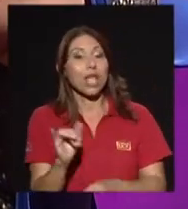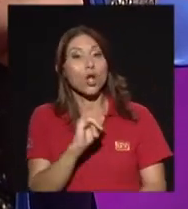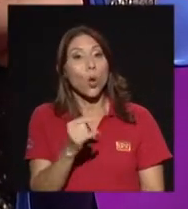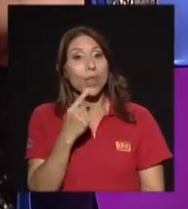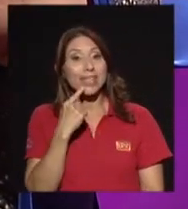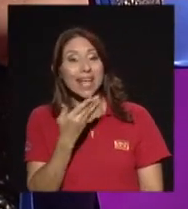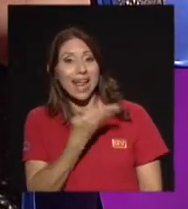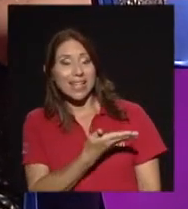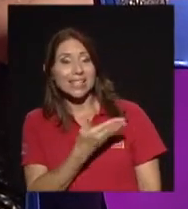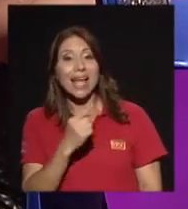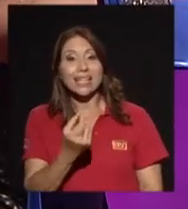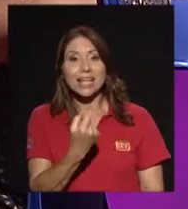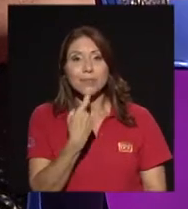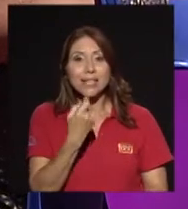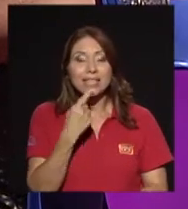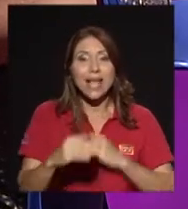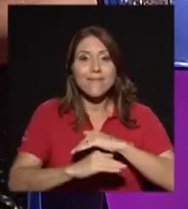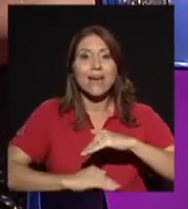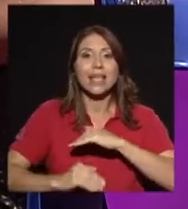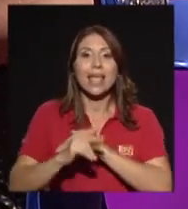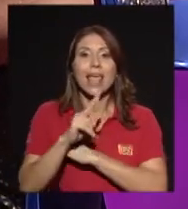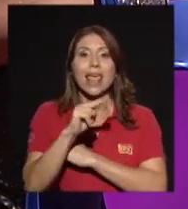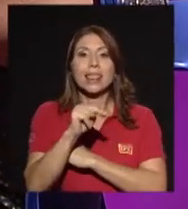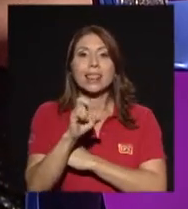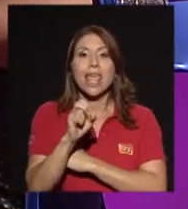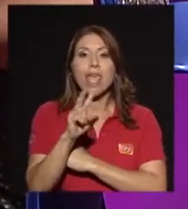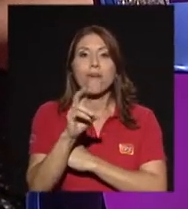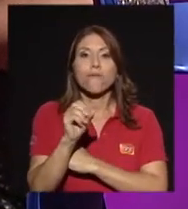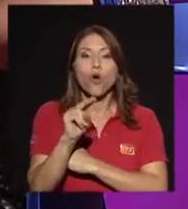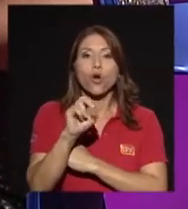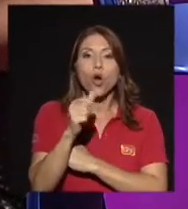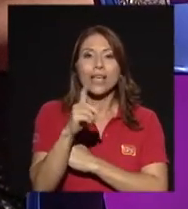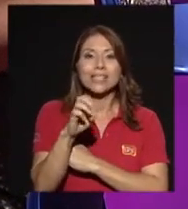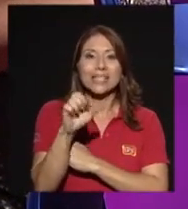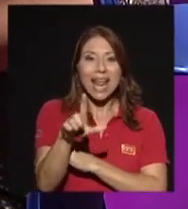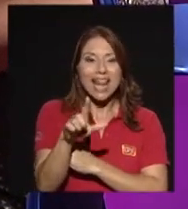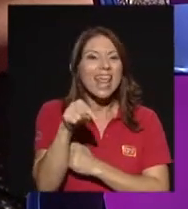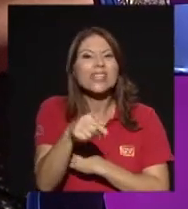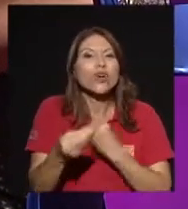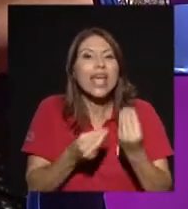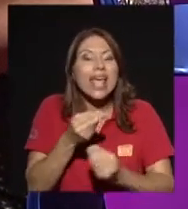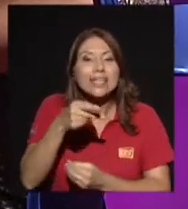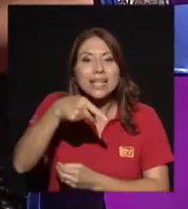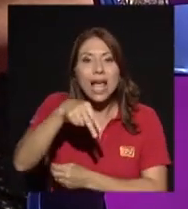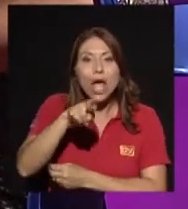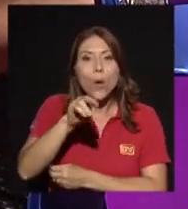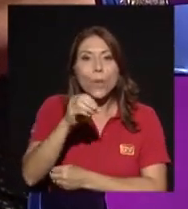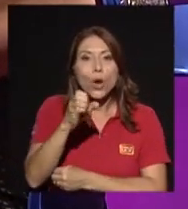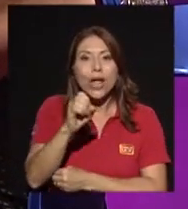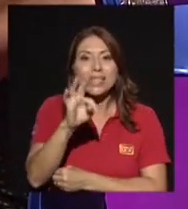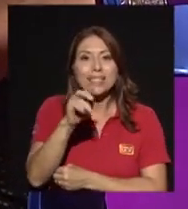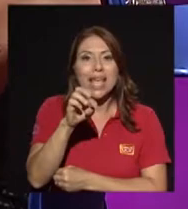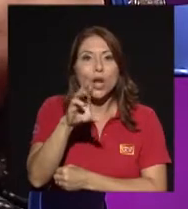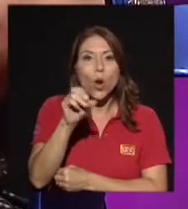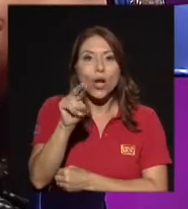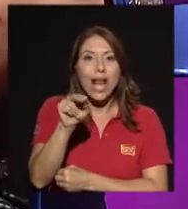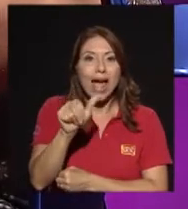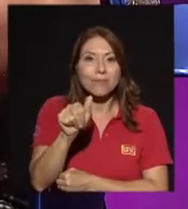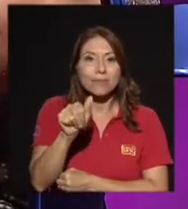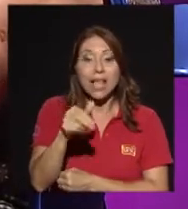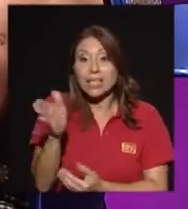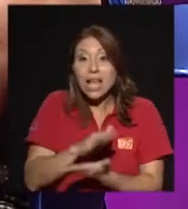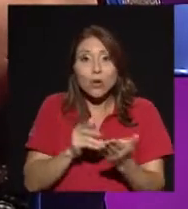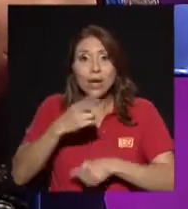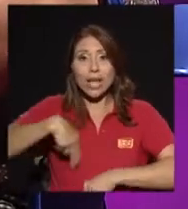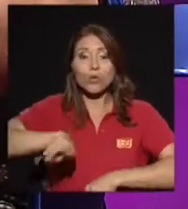estas pastillas son hechas a base de neonorgestrel, que son progesterona y que por lo tanto la progesterona es una hormona que las mujeres naturalmente producimos